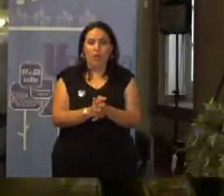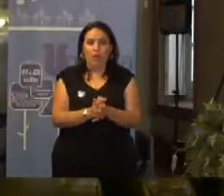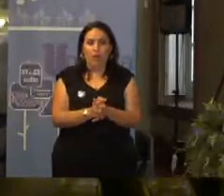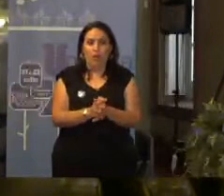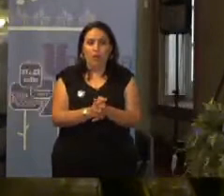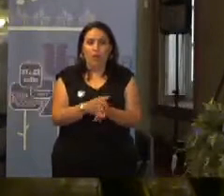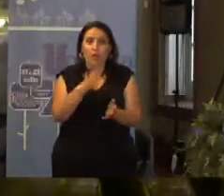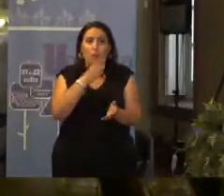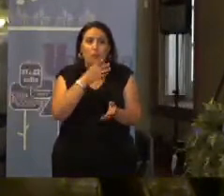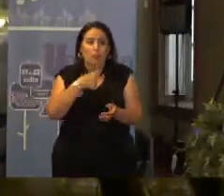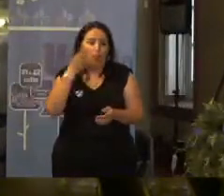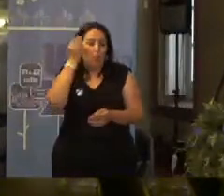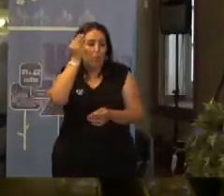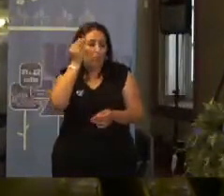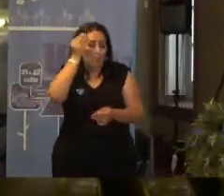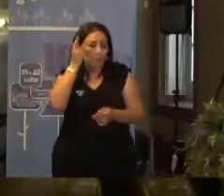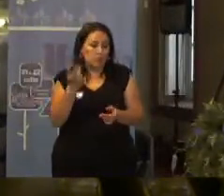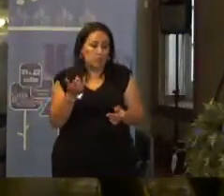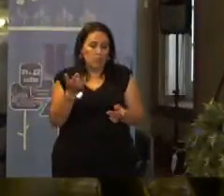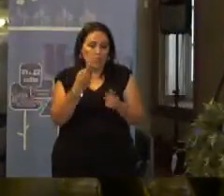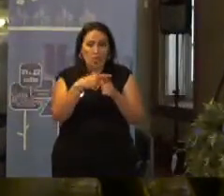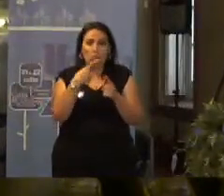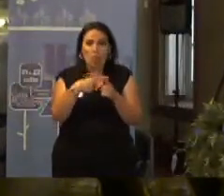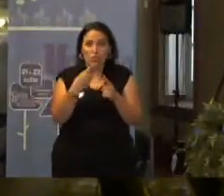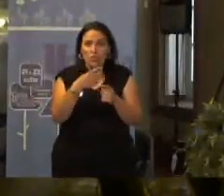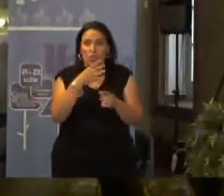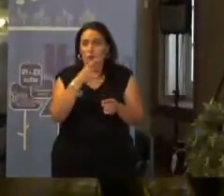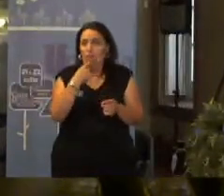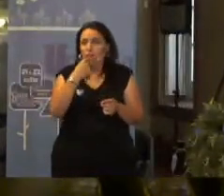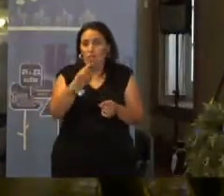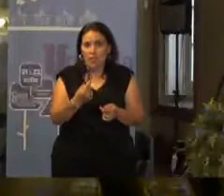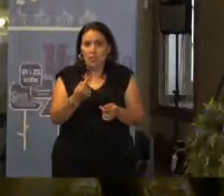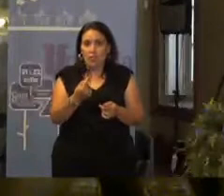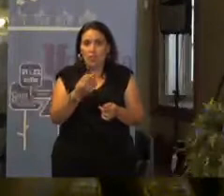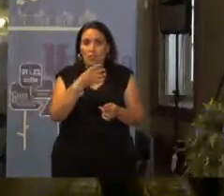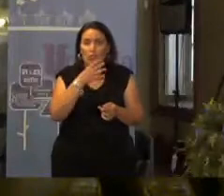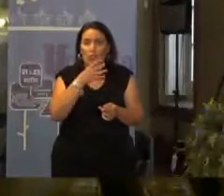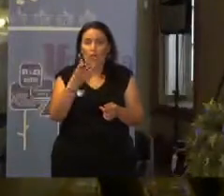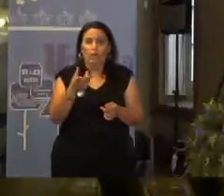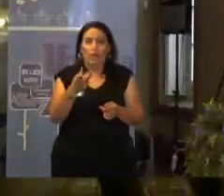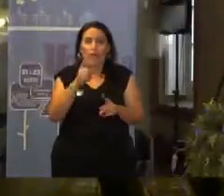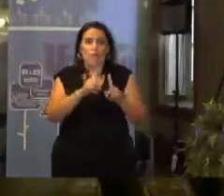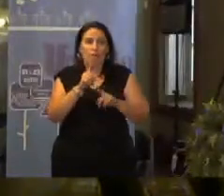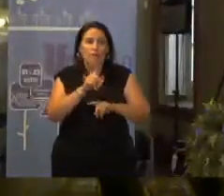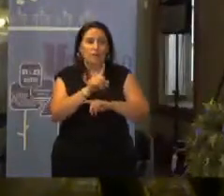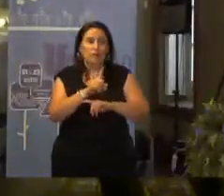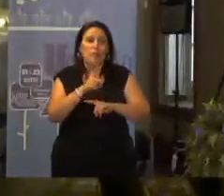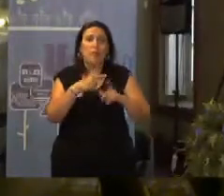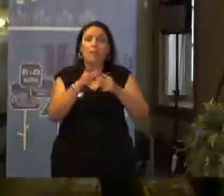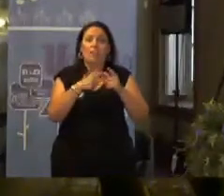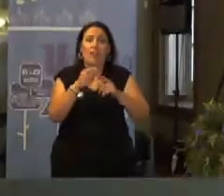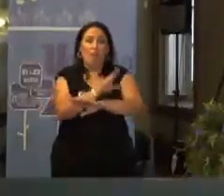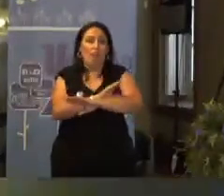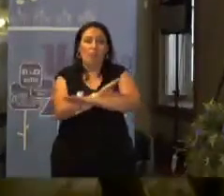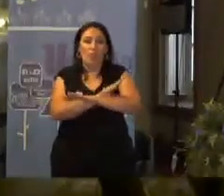que por iso e outras cousas, o BNG en Vigo neste momento non ten concelleiras e concelleiros. É que eu vivín en Vigo moitos anos,